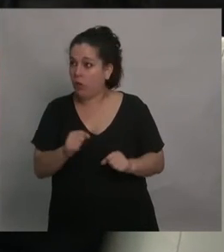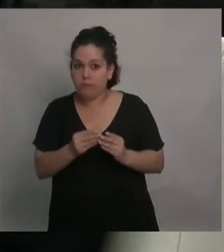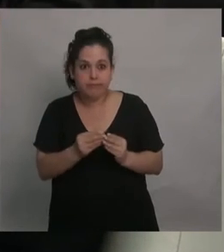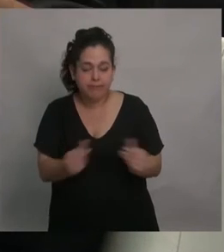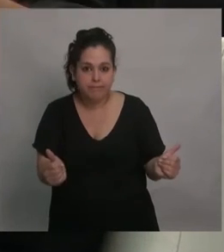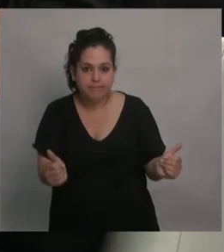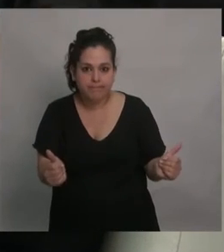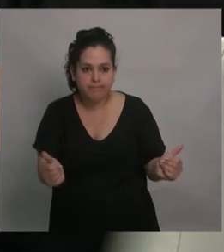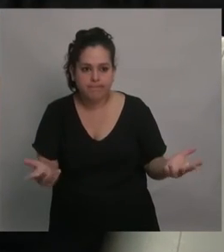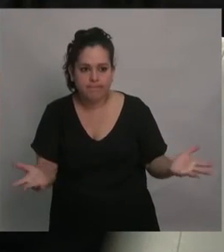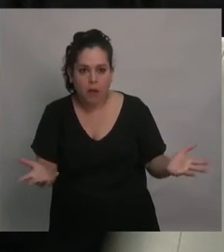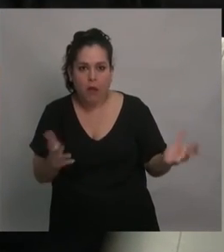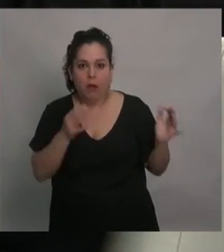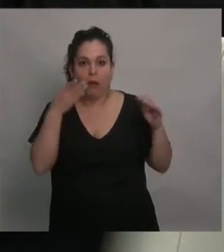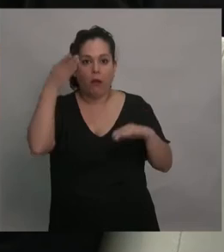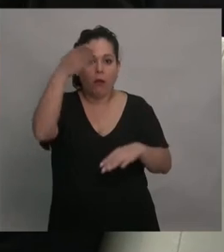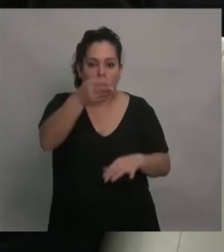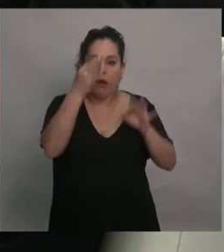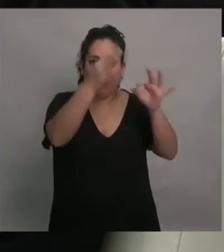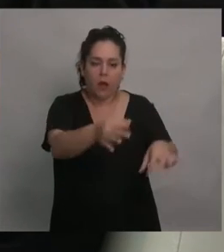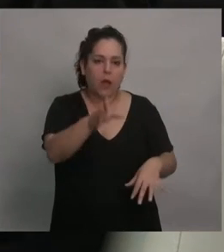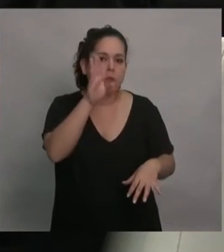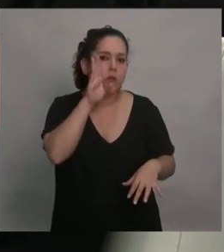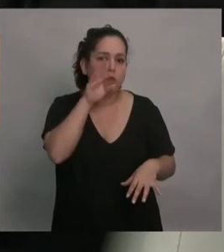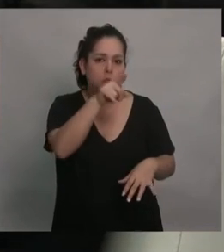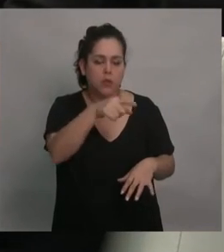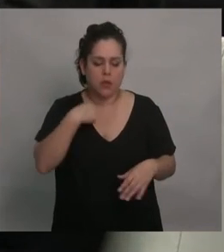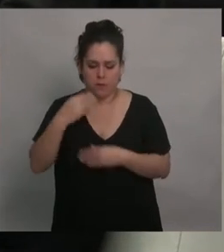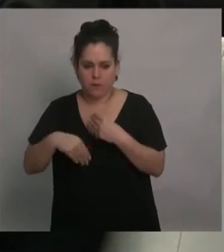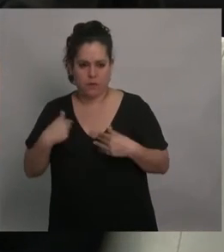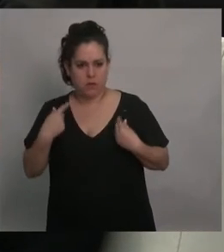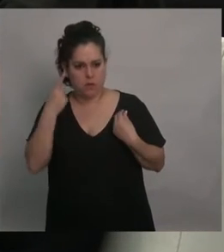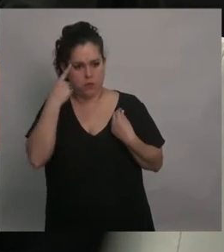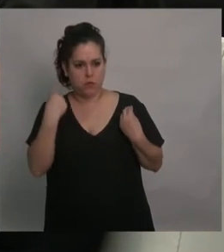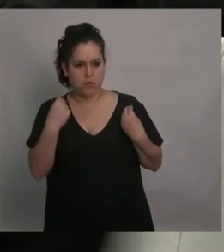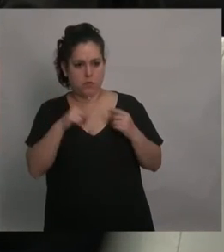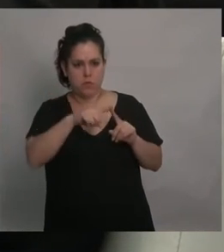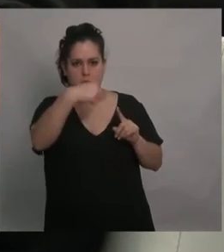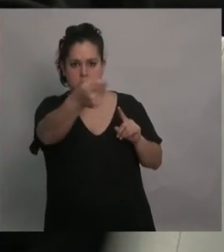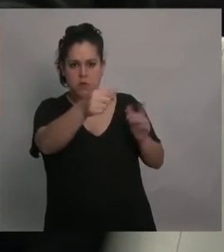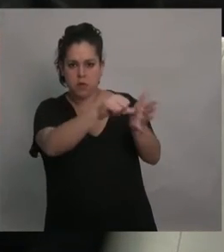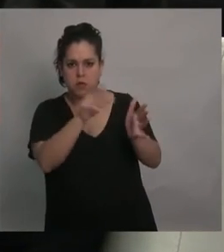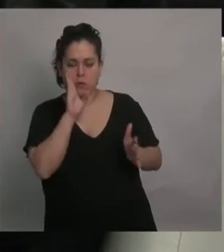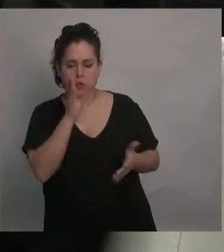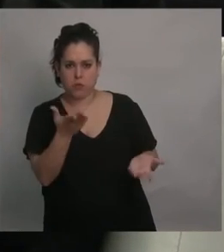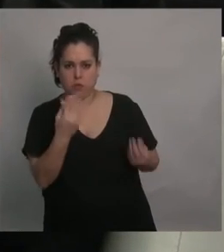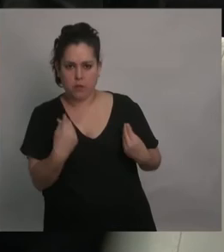es cierto?, lleguen a Estados Unidos y la familia de repente diga: ¿pero cómo? ¿Se pasó al otro bando?